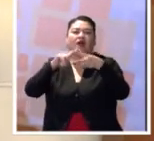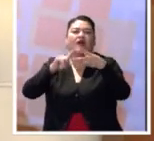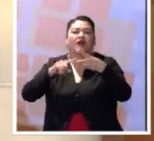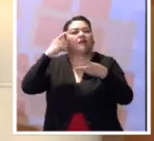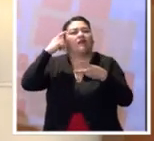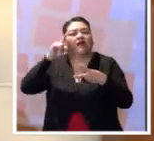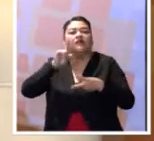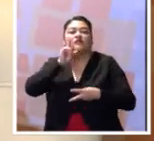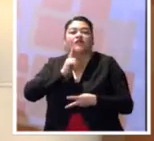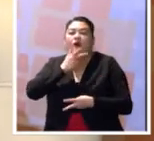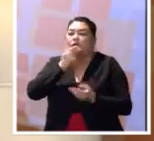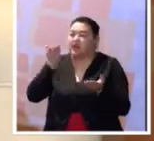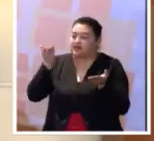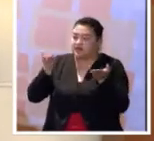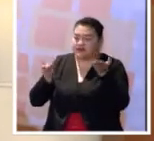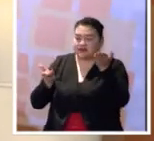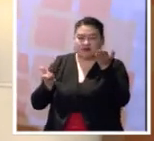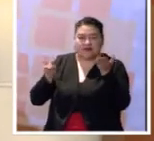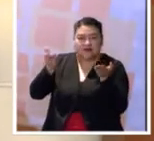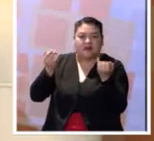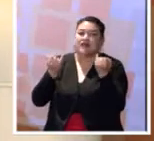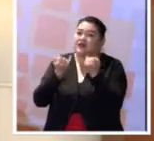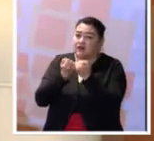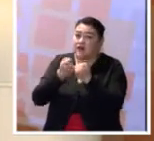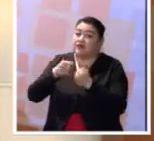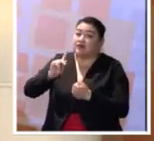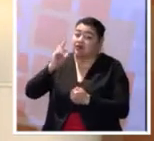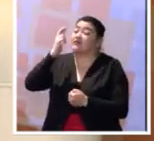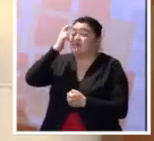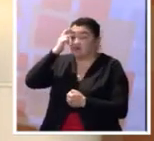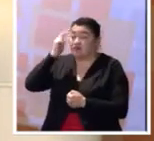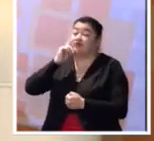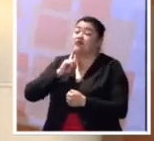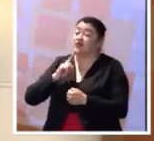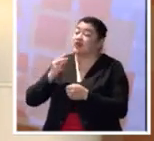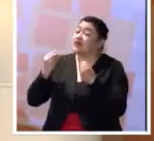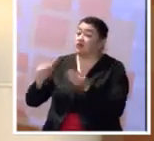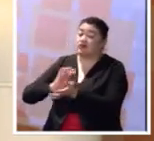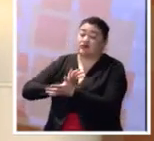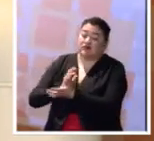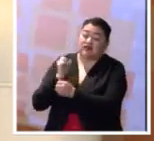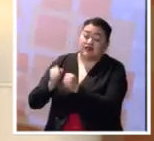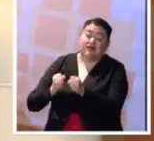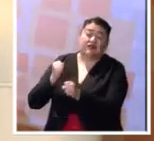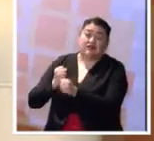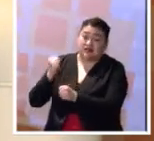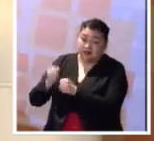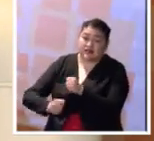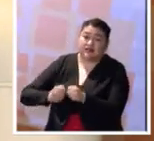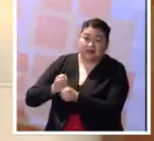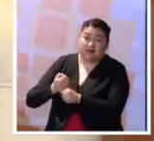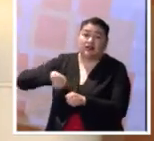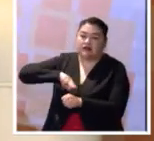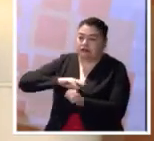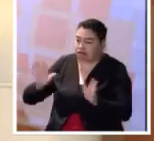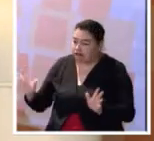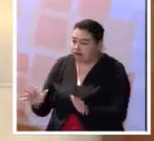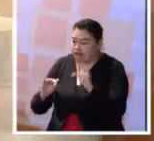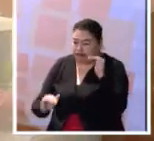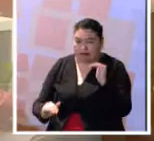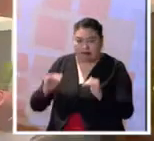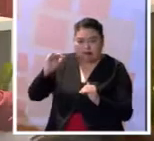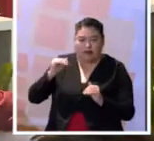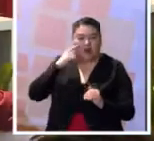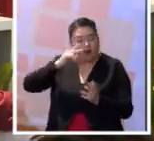de reconocer el escenario histórico cercano. Me voy a ir directamente a un punto. En